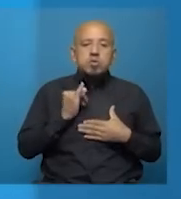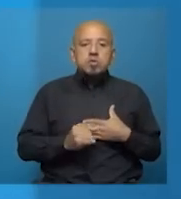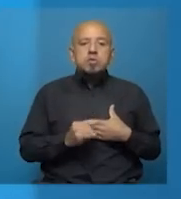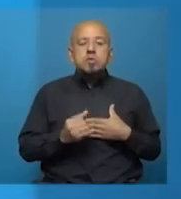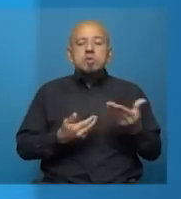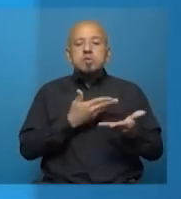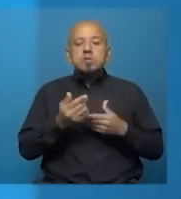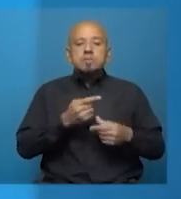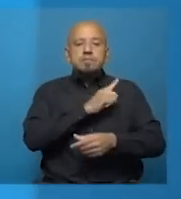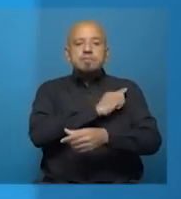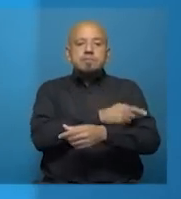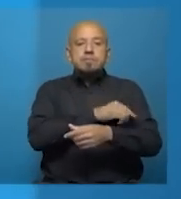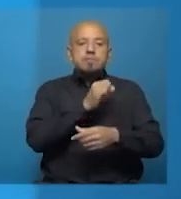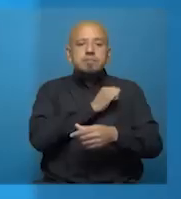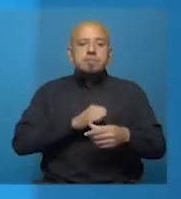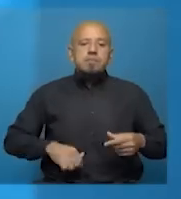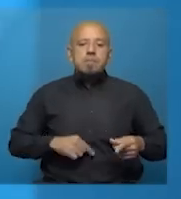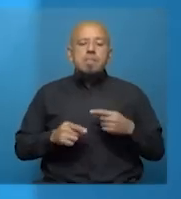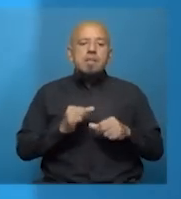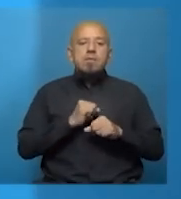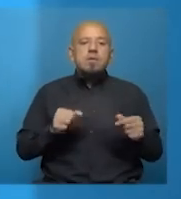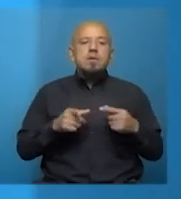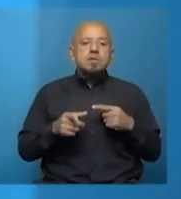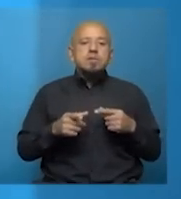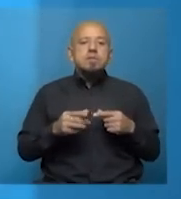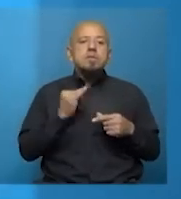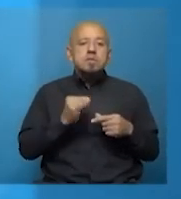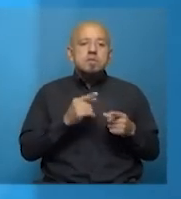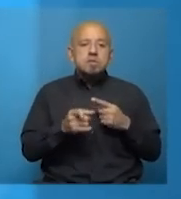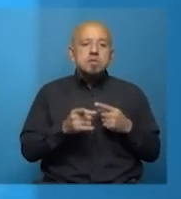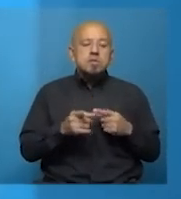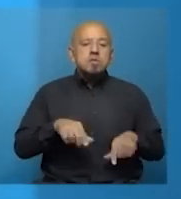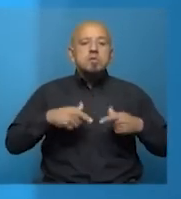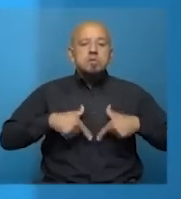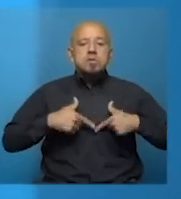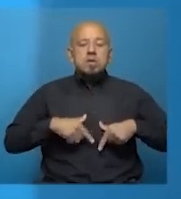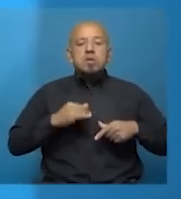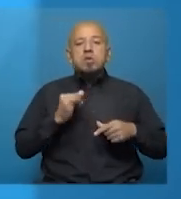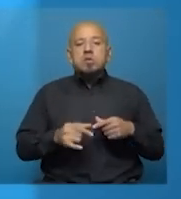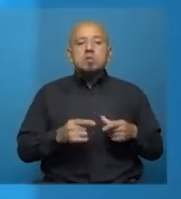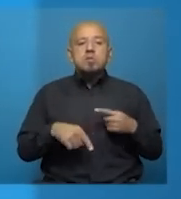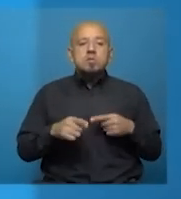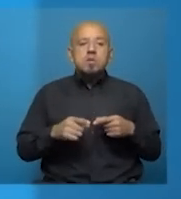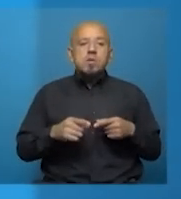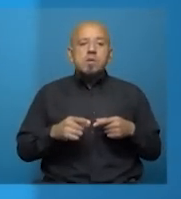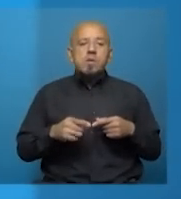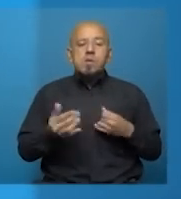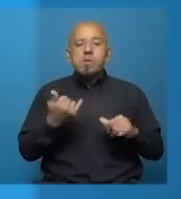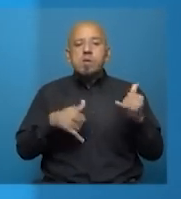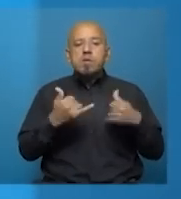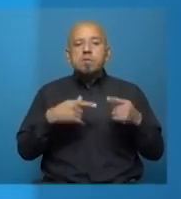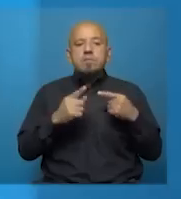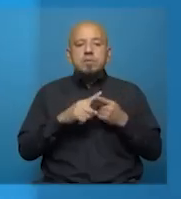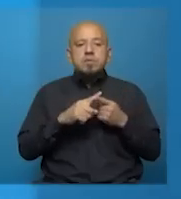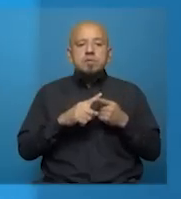combinamos al Poder Ejecutivo que pueda dar una respuesta. ¿Es así? Los ministerios contribuyeron, dieron toda la información que se